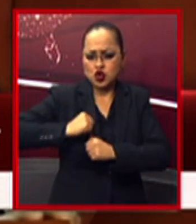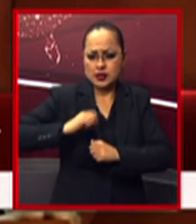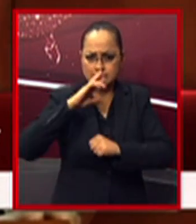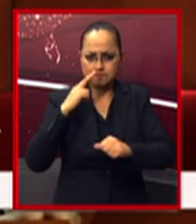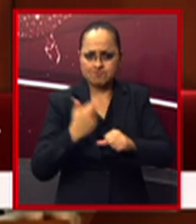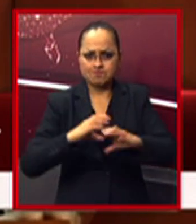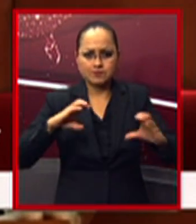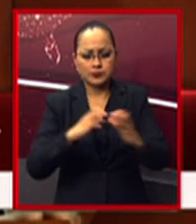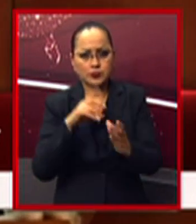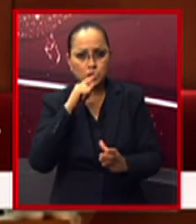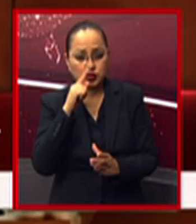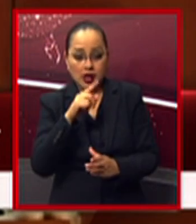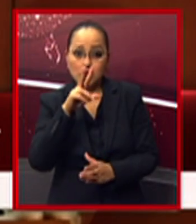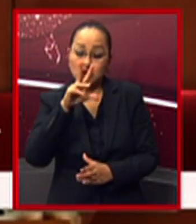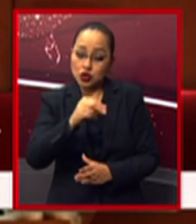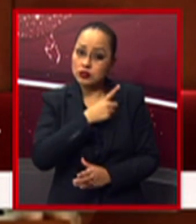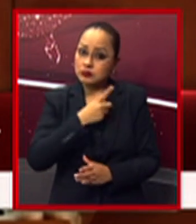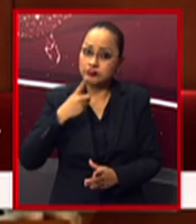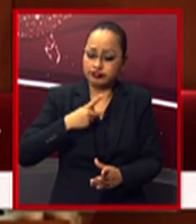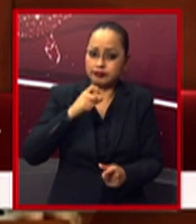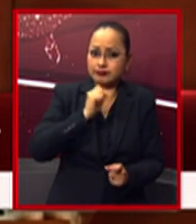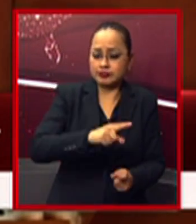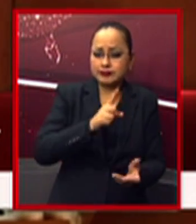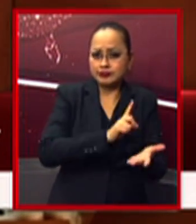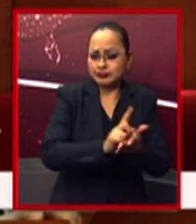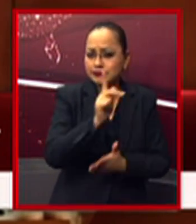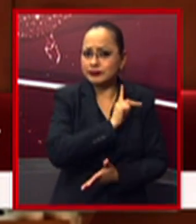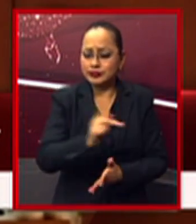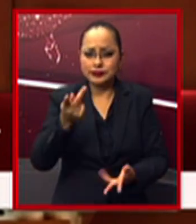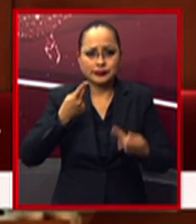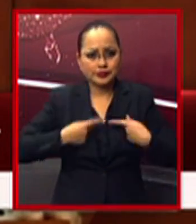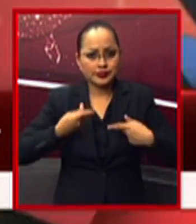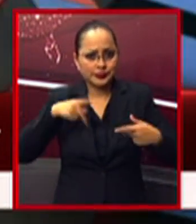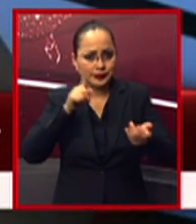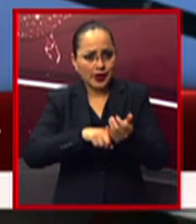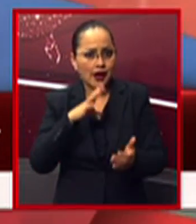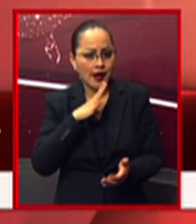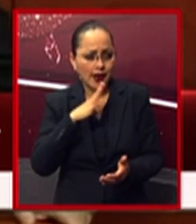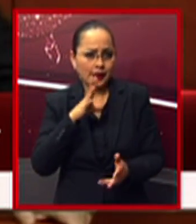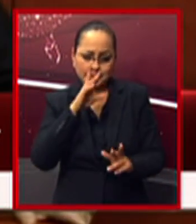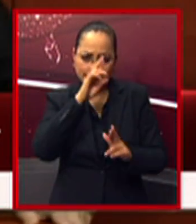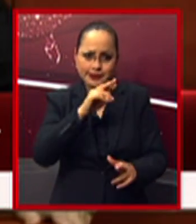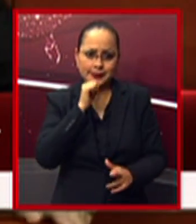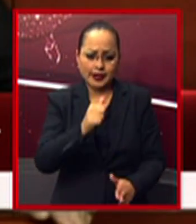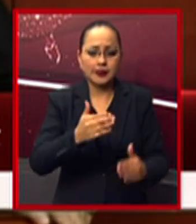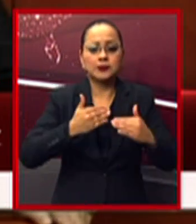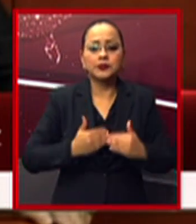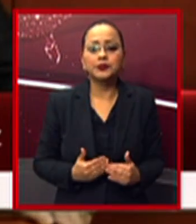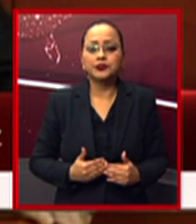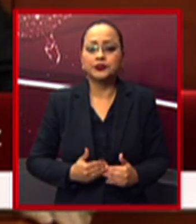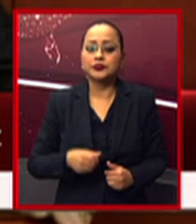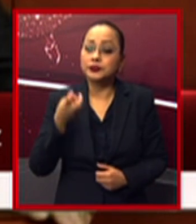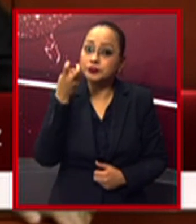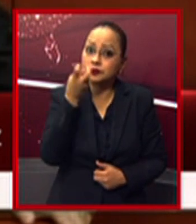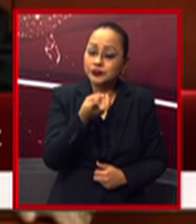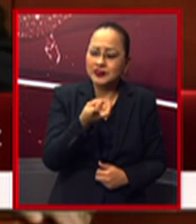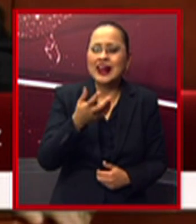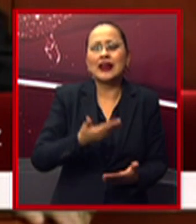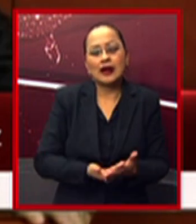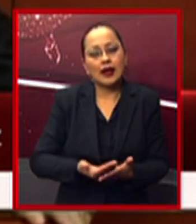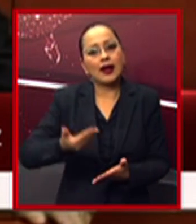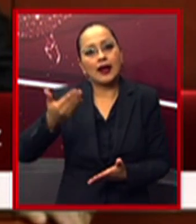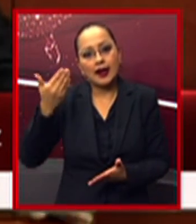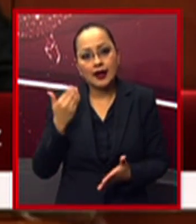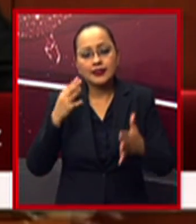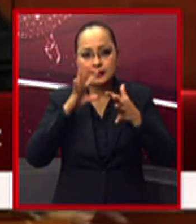y que no se vulneren los derechos de todas las personas. Se trata, ya lo